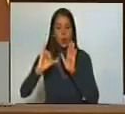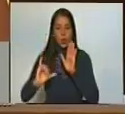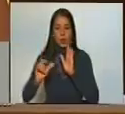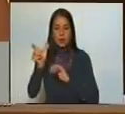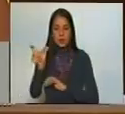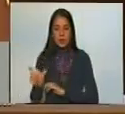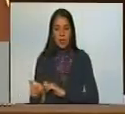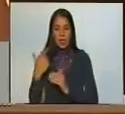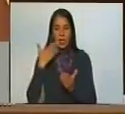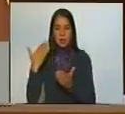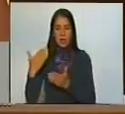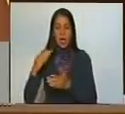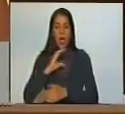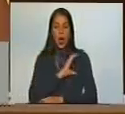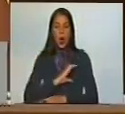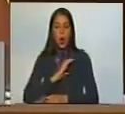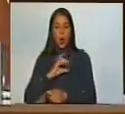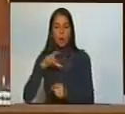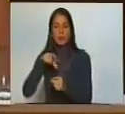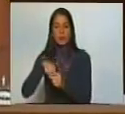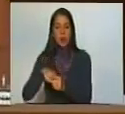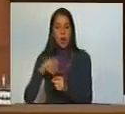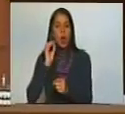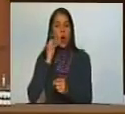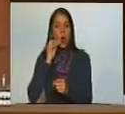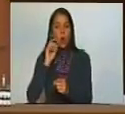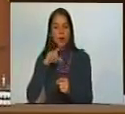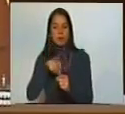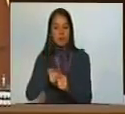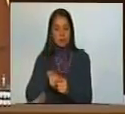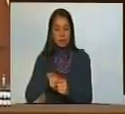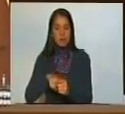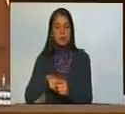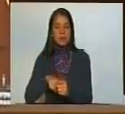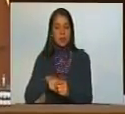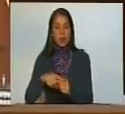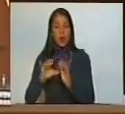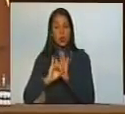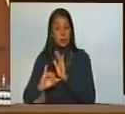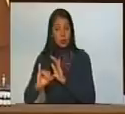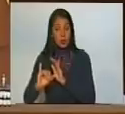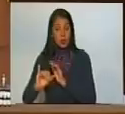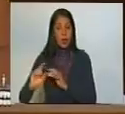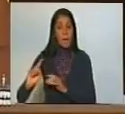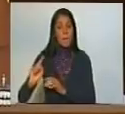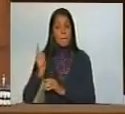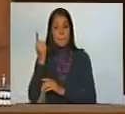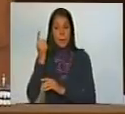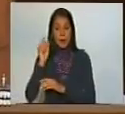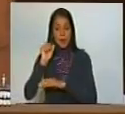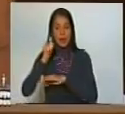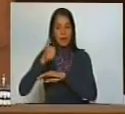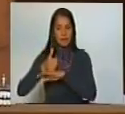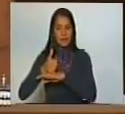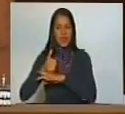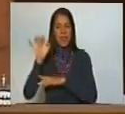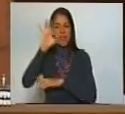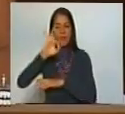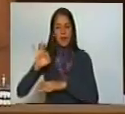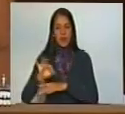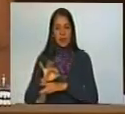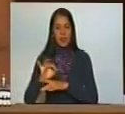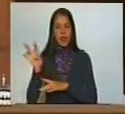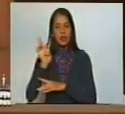vicepresidenta de la Comisión de Juventud de la Asamblea Nacional Constituyente y además fue la primera presidenta de la Federación Venezolana